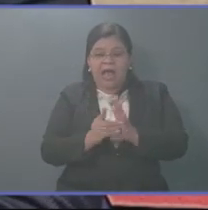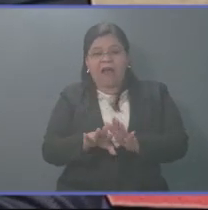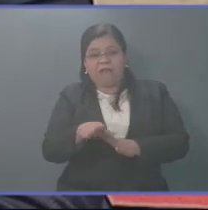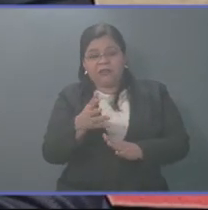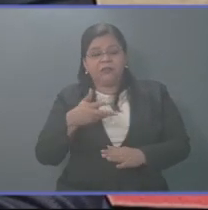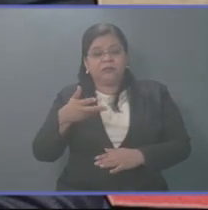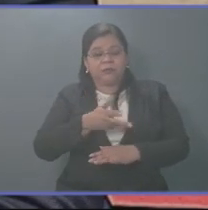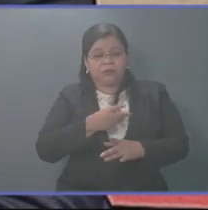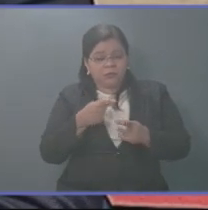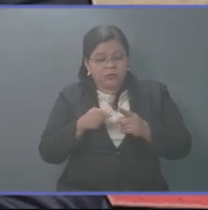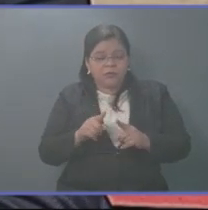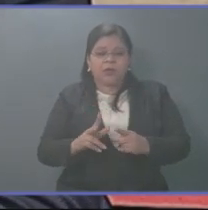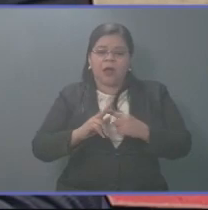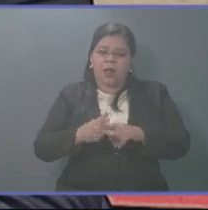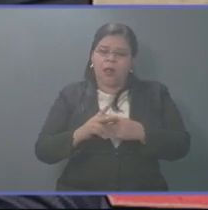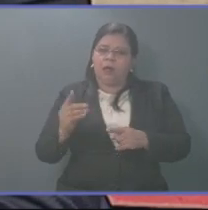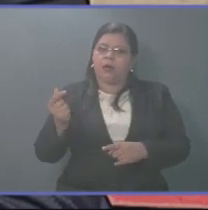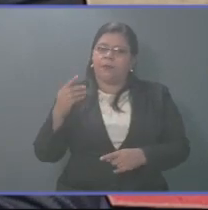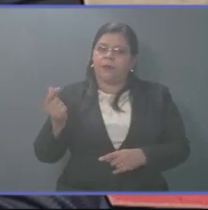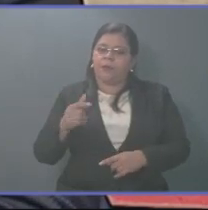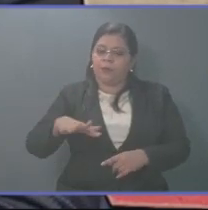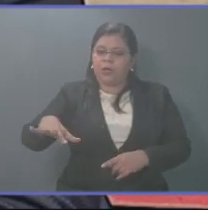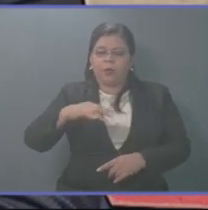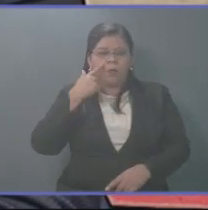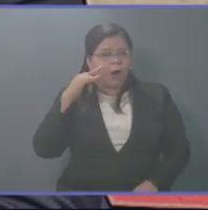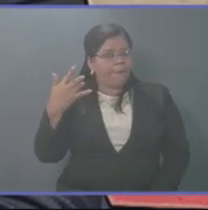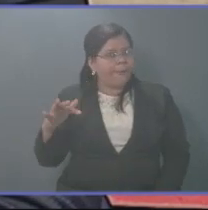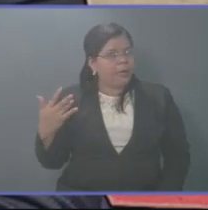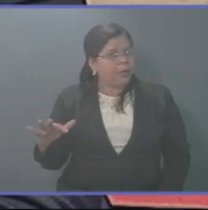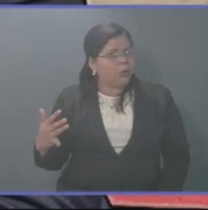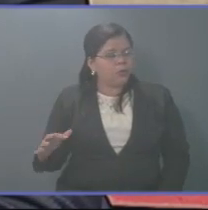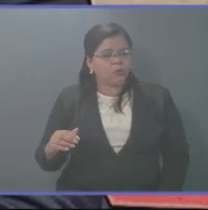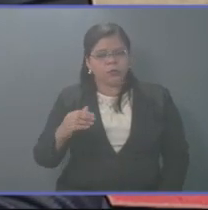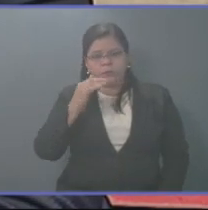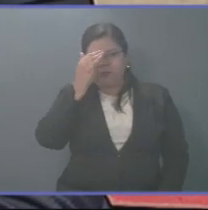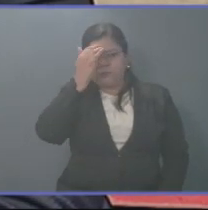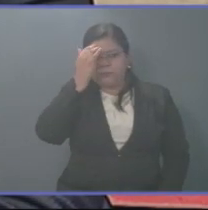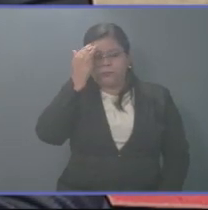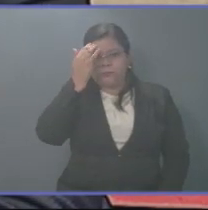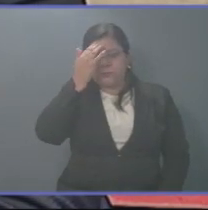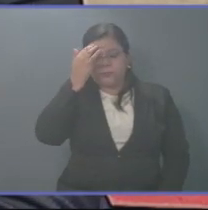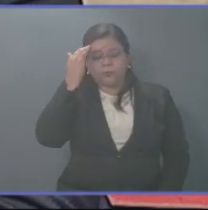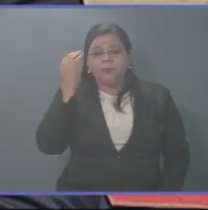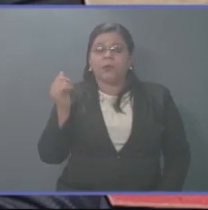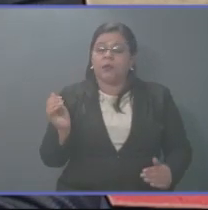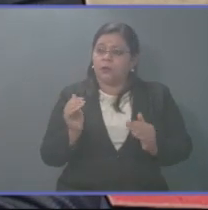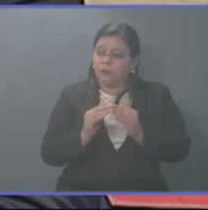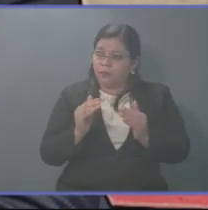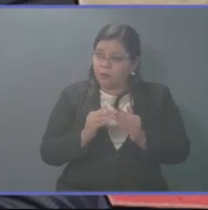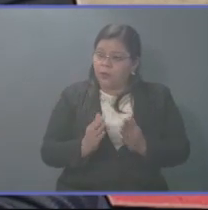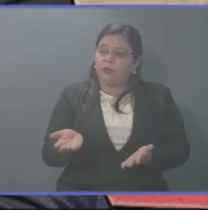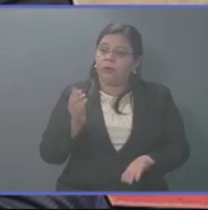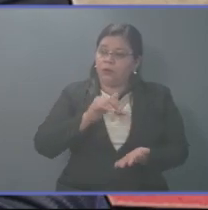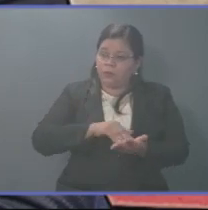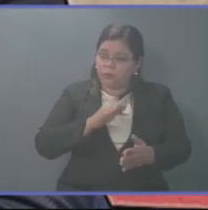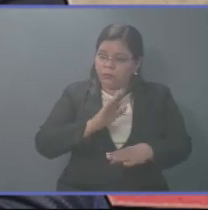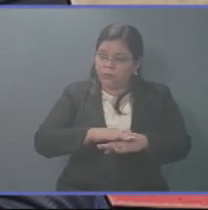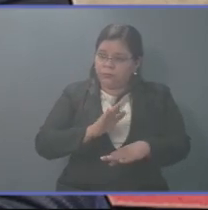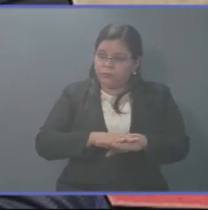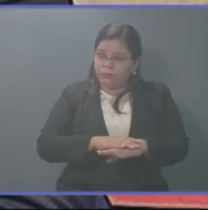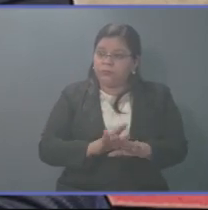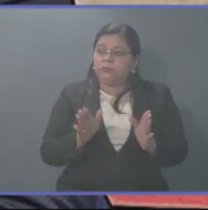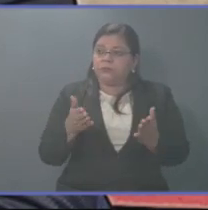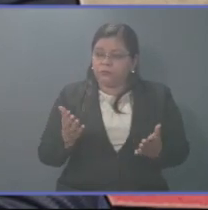tenemos que salir a hacer la reparación rápida porque estamos en zonas complicadas, ¿verdad? Y por eso vuelvo a hacer un llamado para